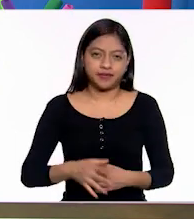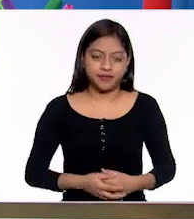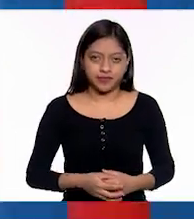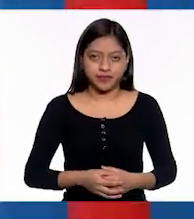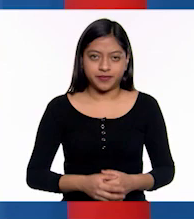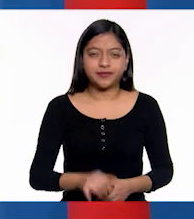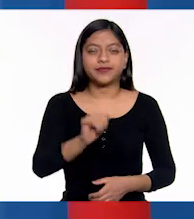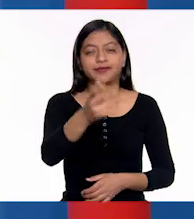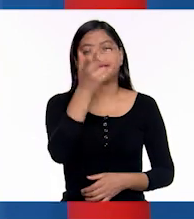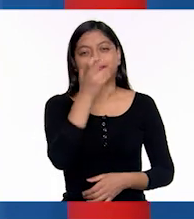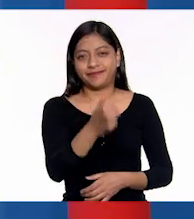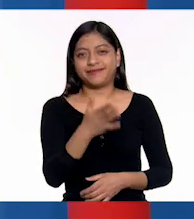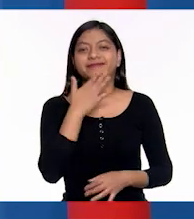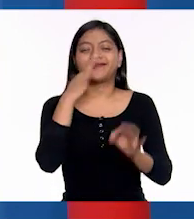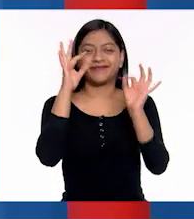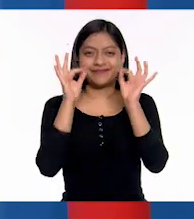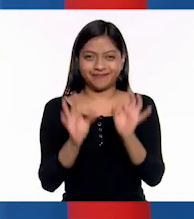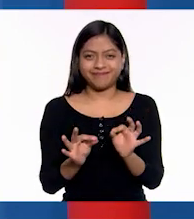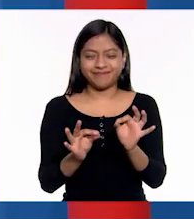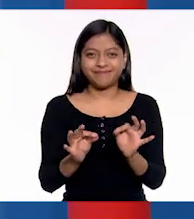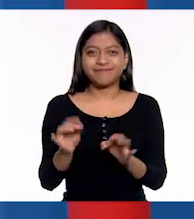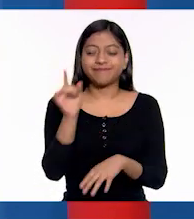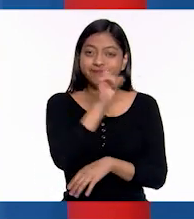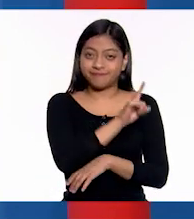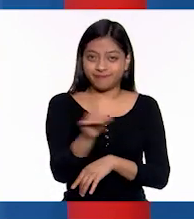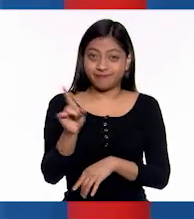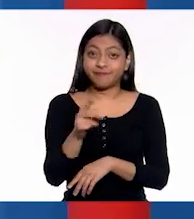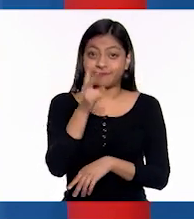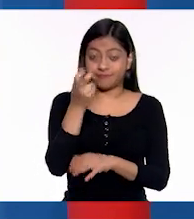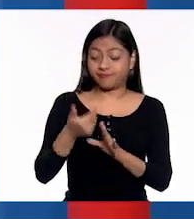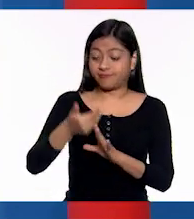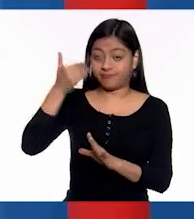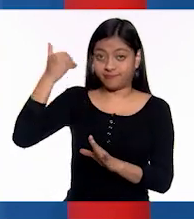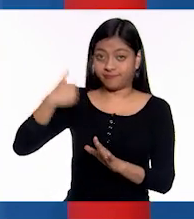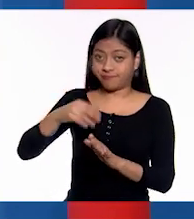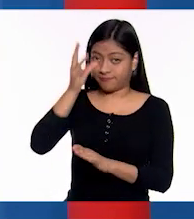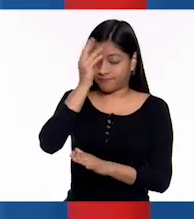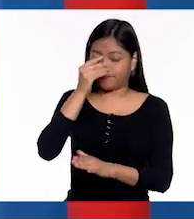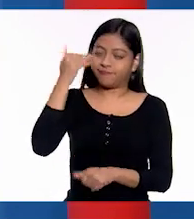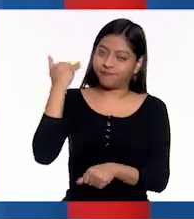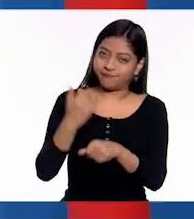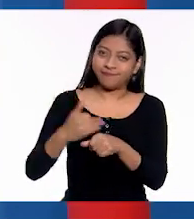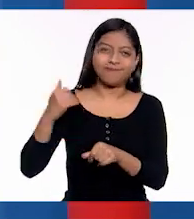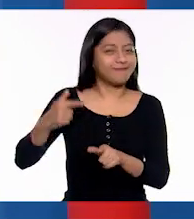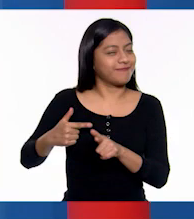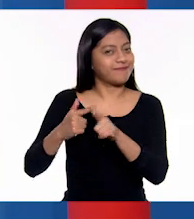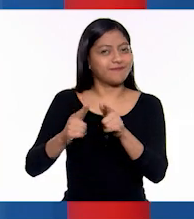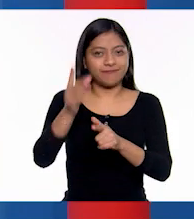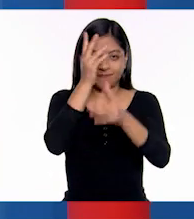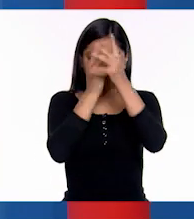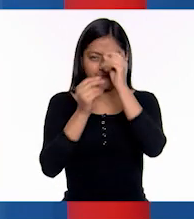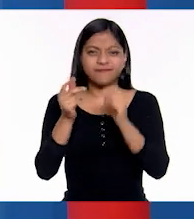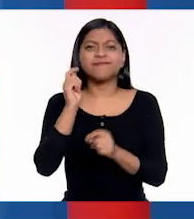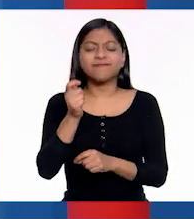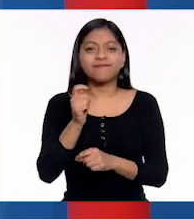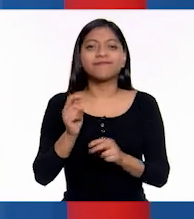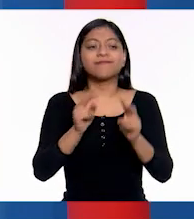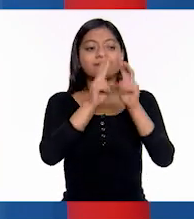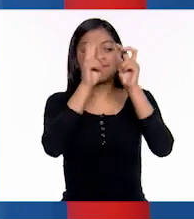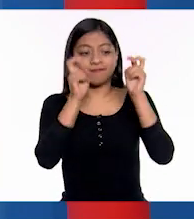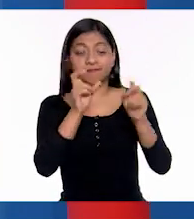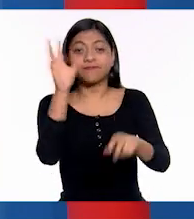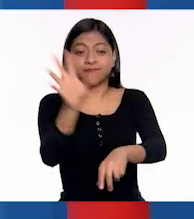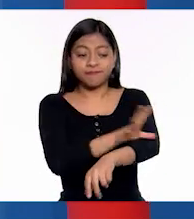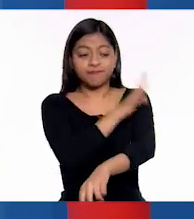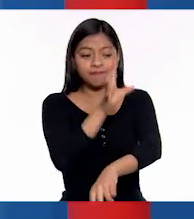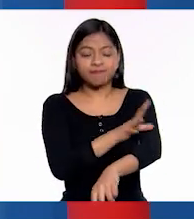¿verdad? Sí, muy bien, porque le daremos continuidad al tema revisando otros aspectos relacionados principalmente con el aprovechamiento